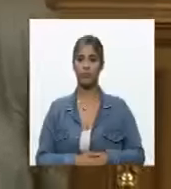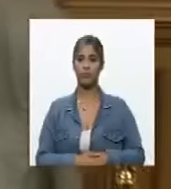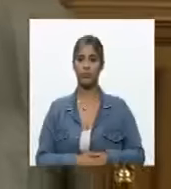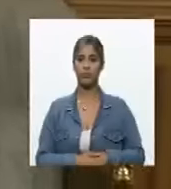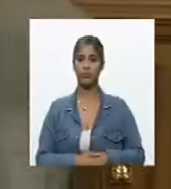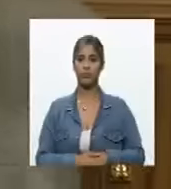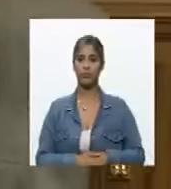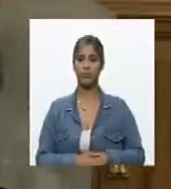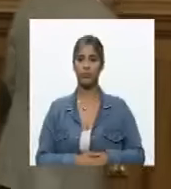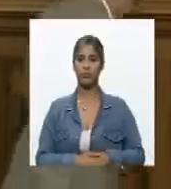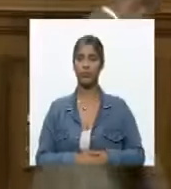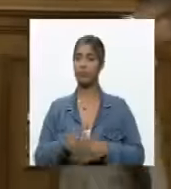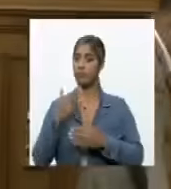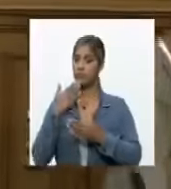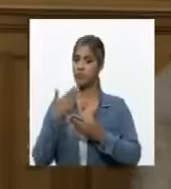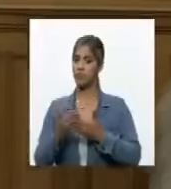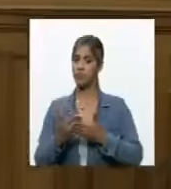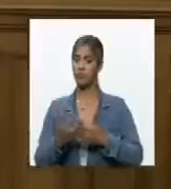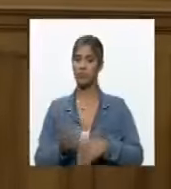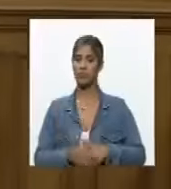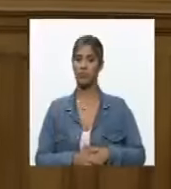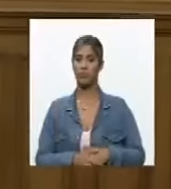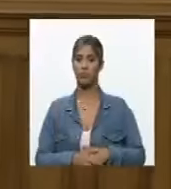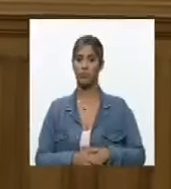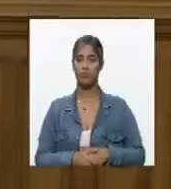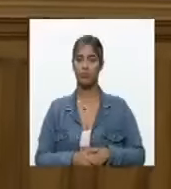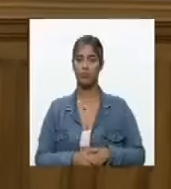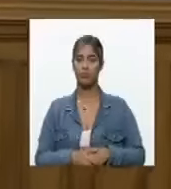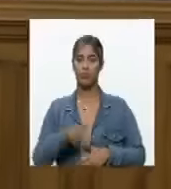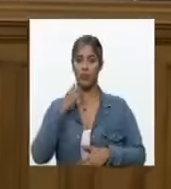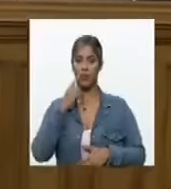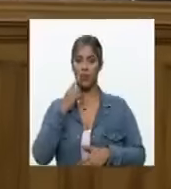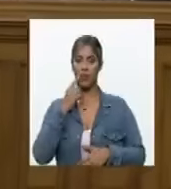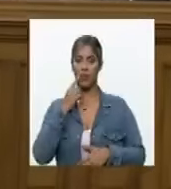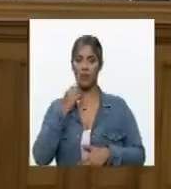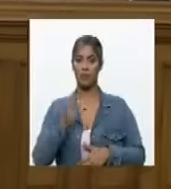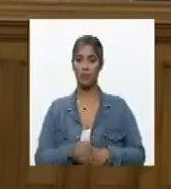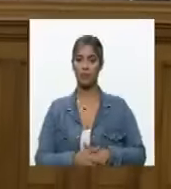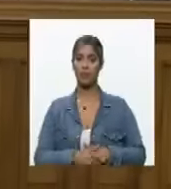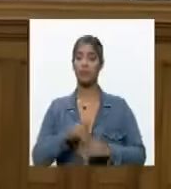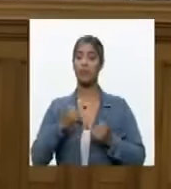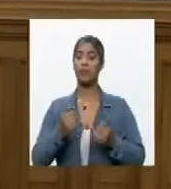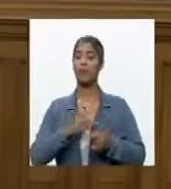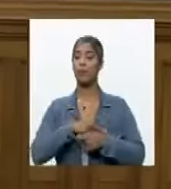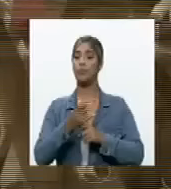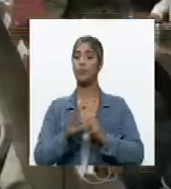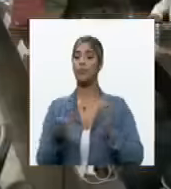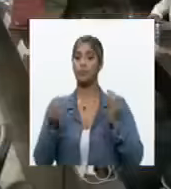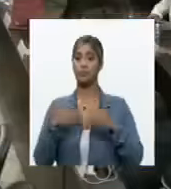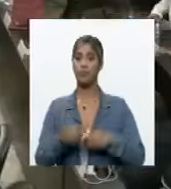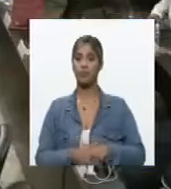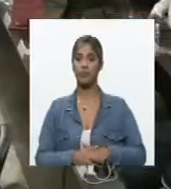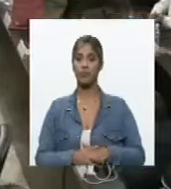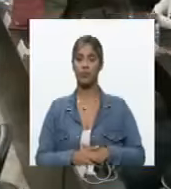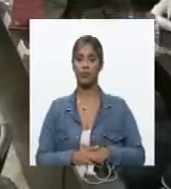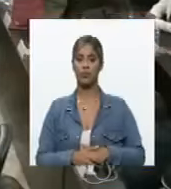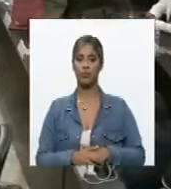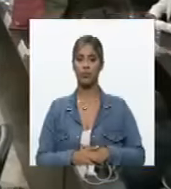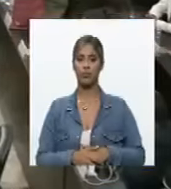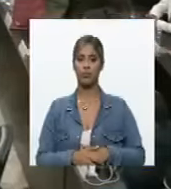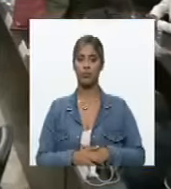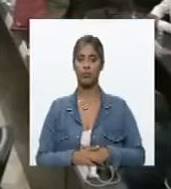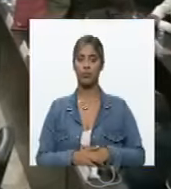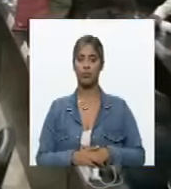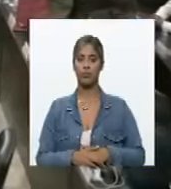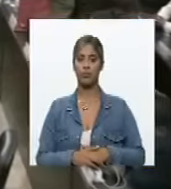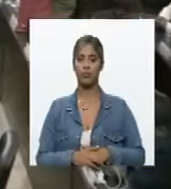Gracias, diputado. Pido a la secretaría, por favor, que haga lectura del proyecto de acuerdo. Nacional de